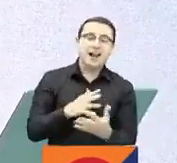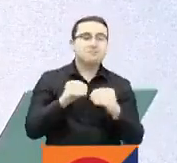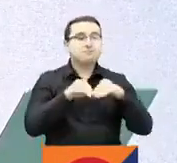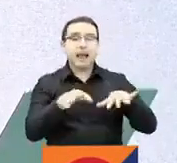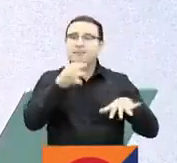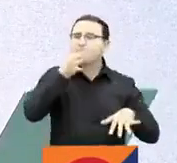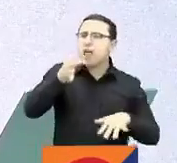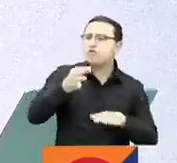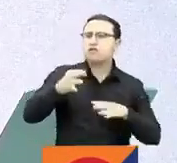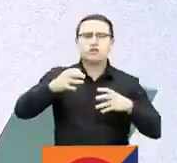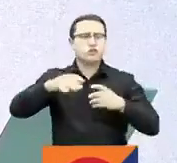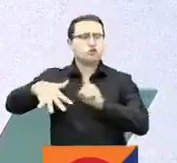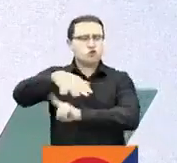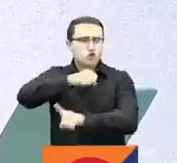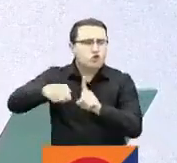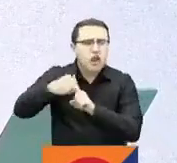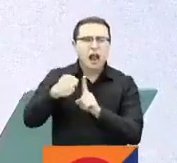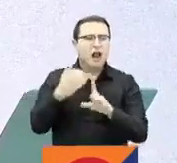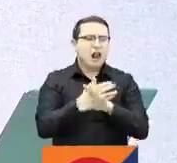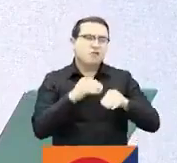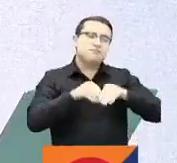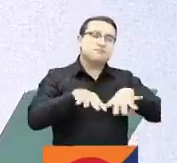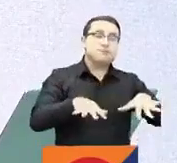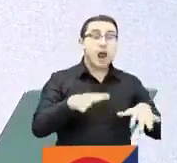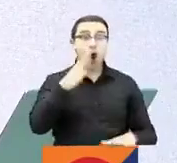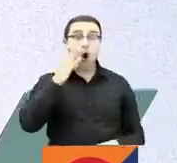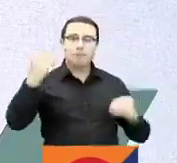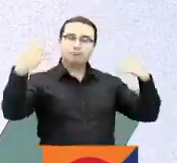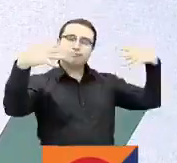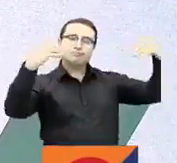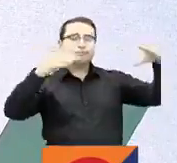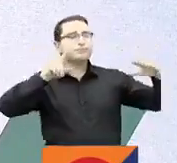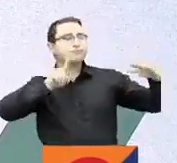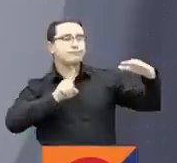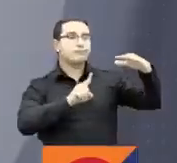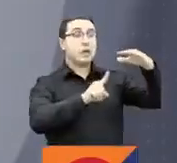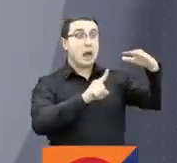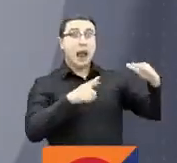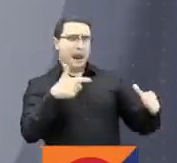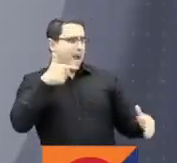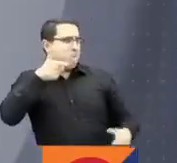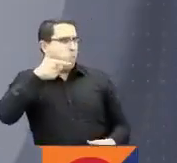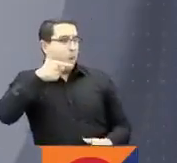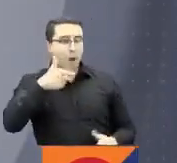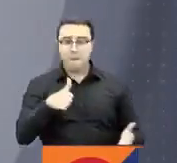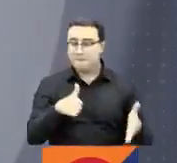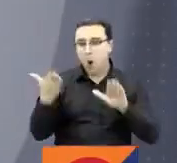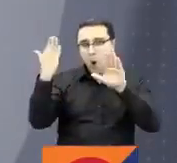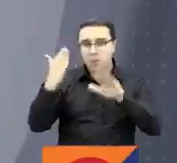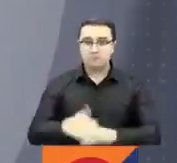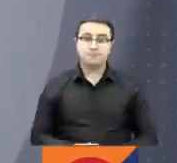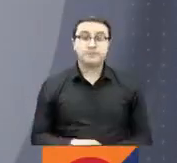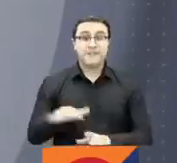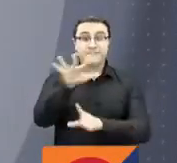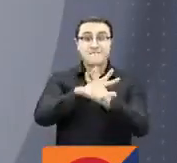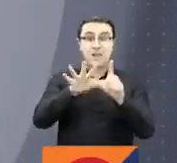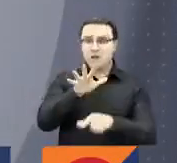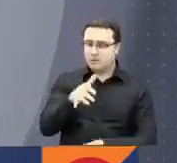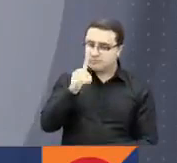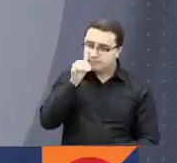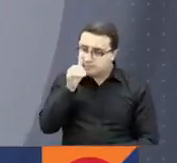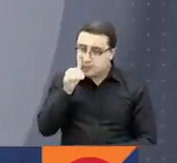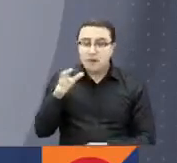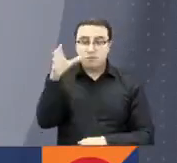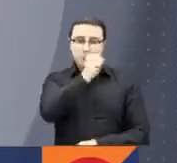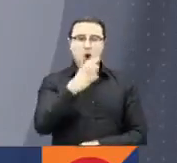sociales fue baleado cuando ingresaba a una discoteca de calle en videos aficionados testigos grabaron como el artista de